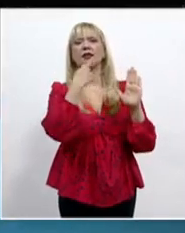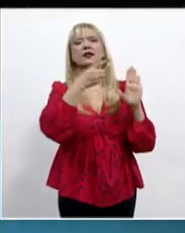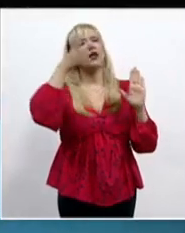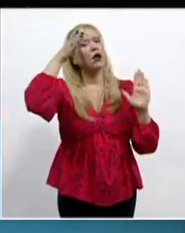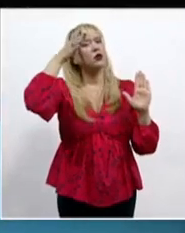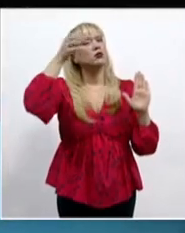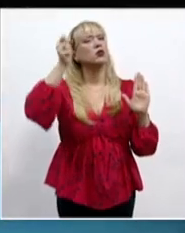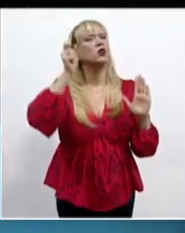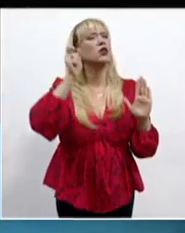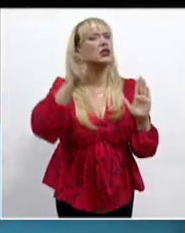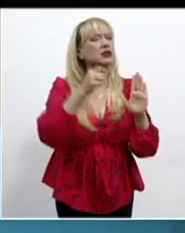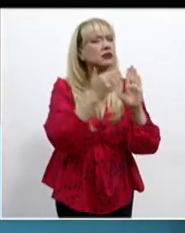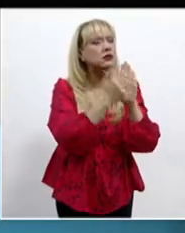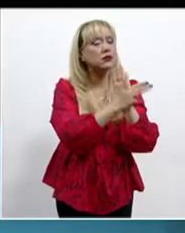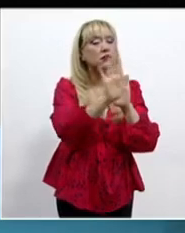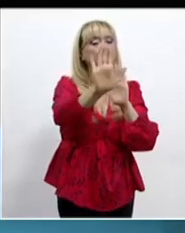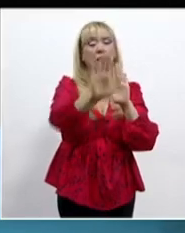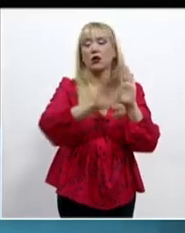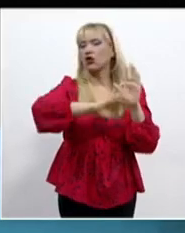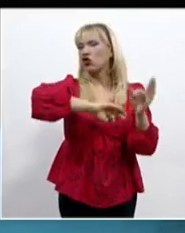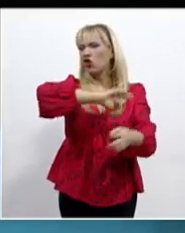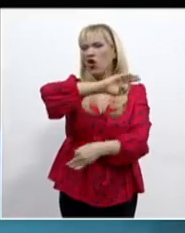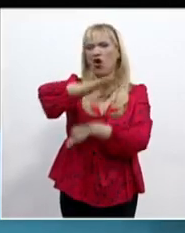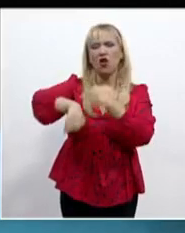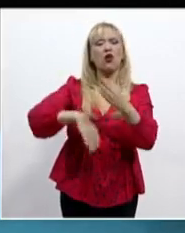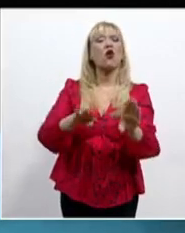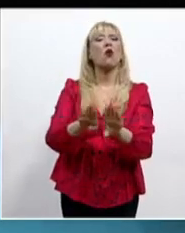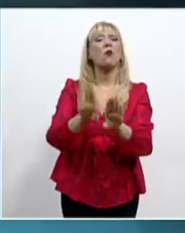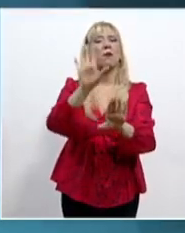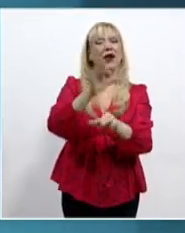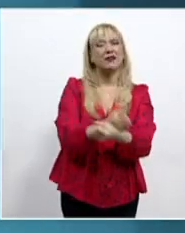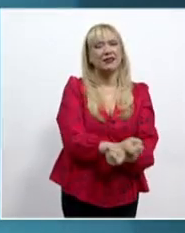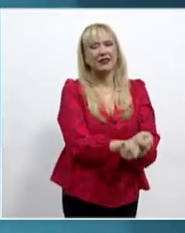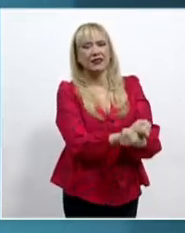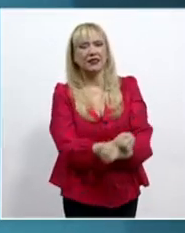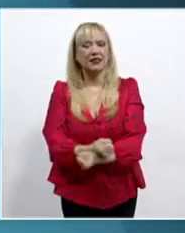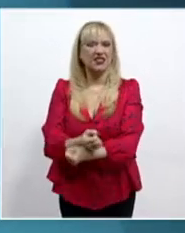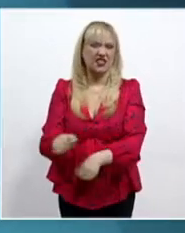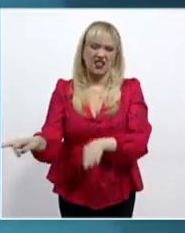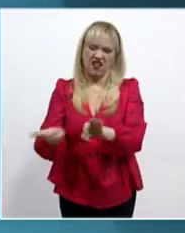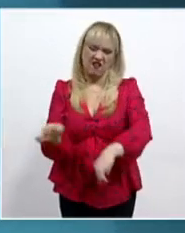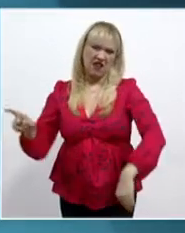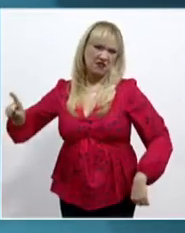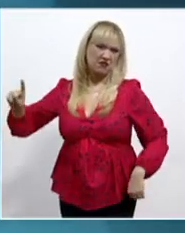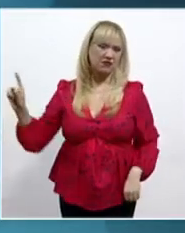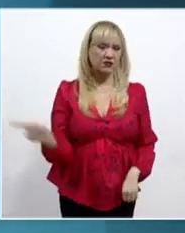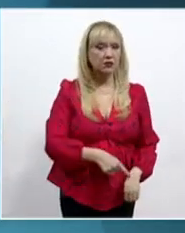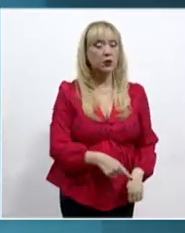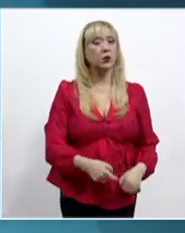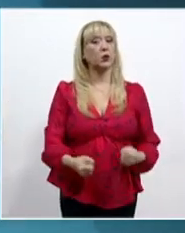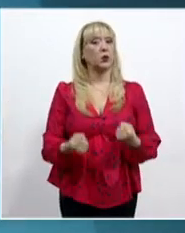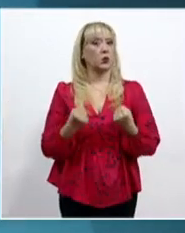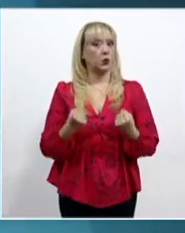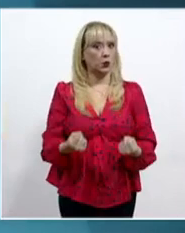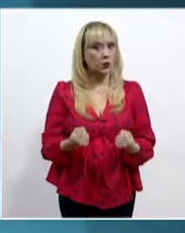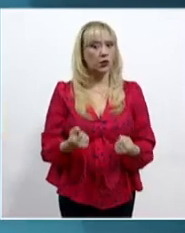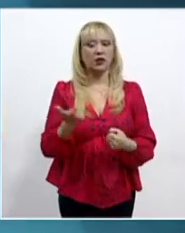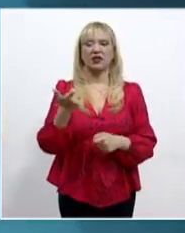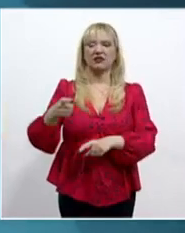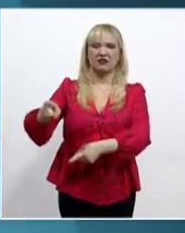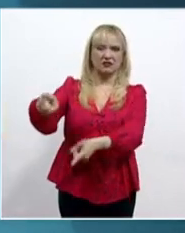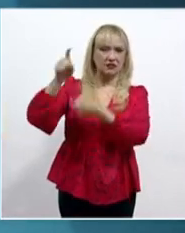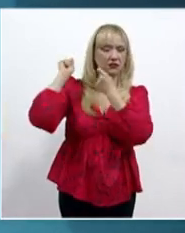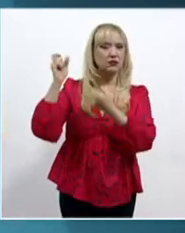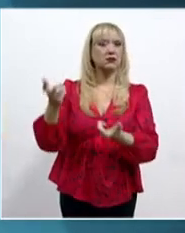dicha prohibición abarca cualquier tipo de explotación, como ocurre con otras manifestaciones específicas contempladas en el mismo ordenamiento, como